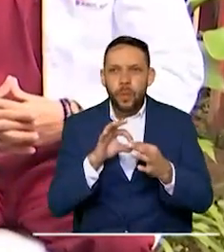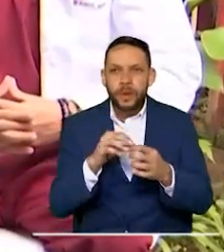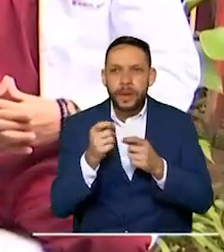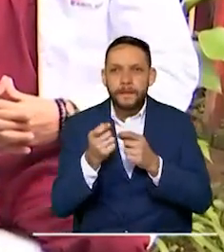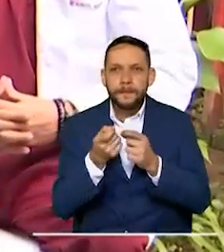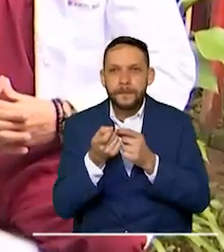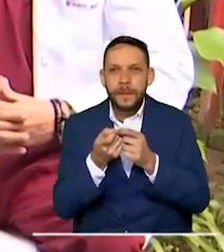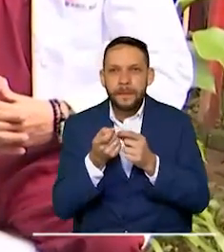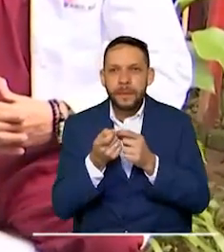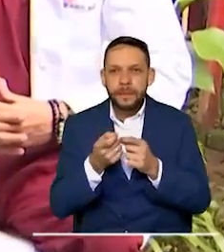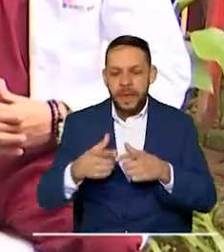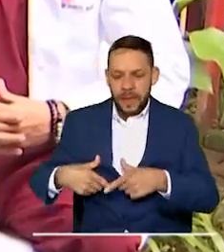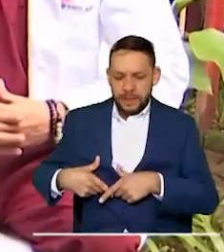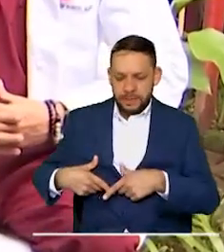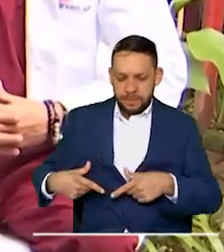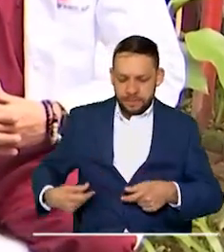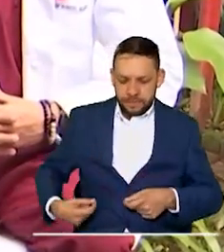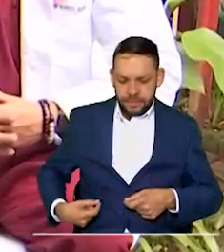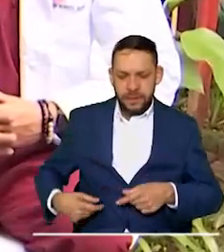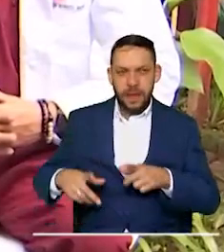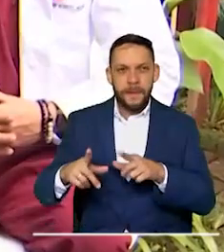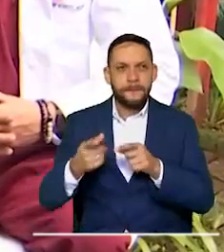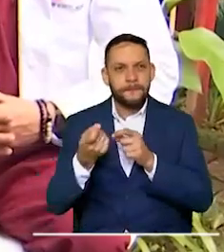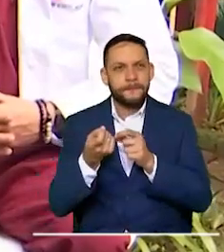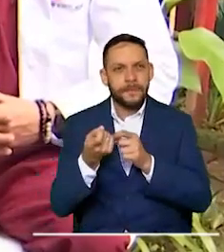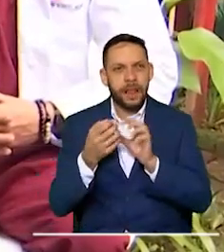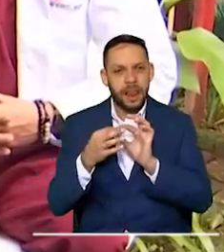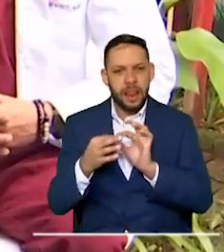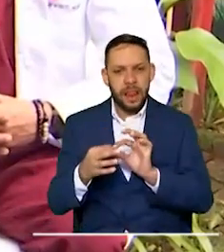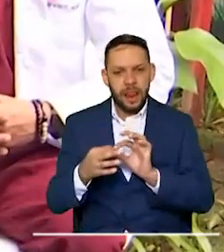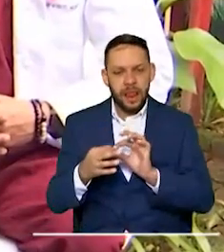donde se nos almacena la bilis. Posteriormente, cuando hay